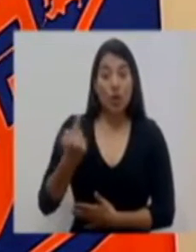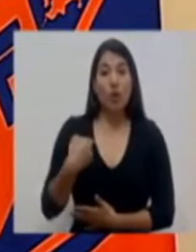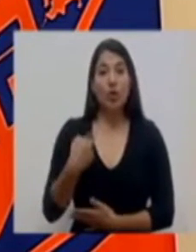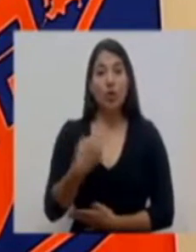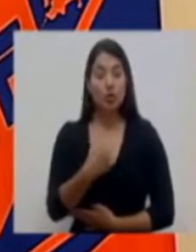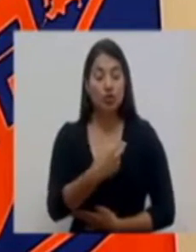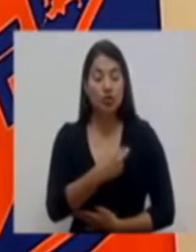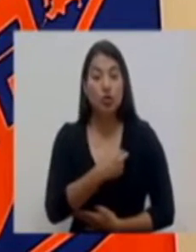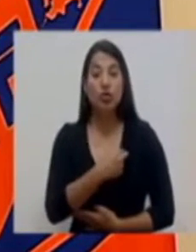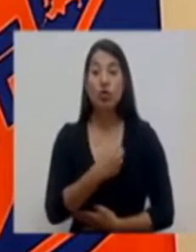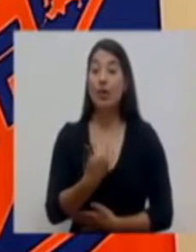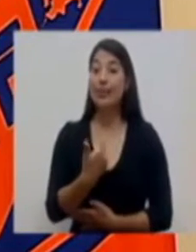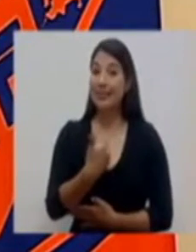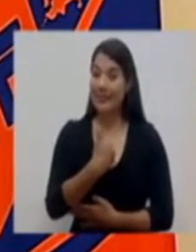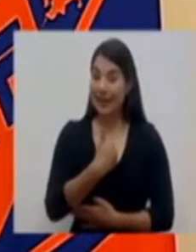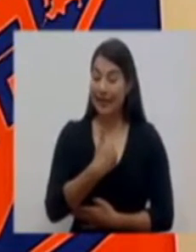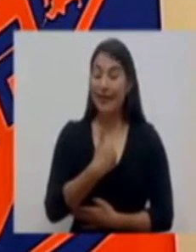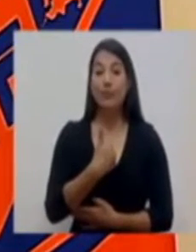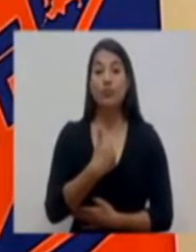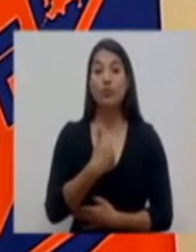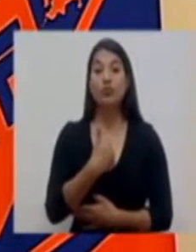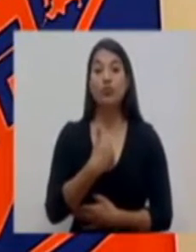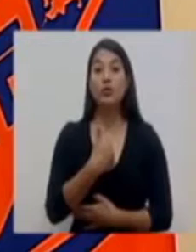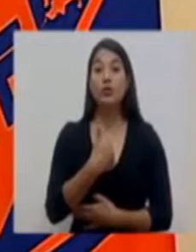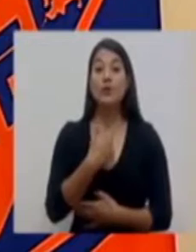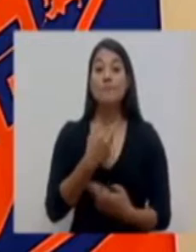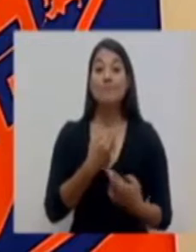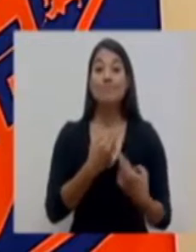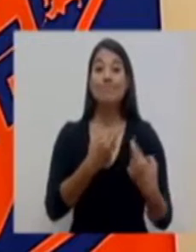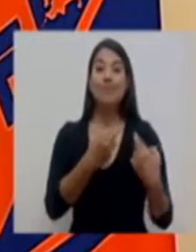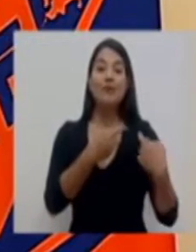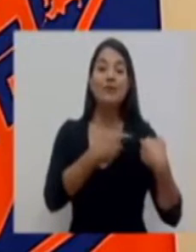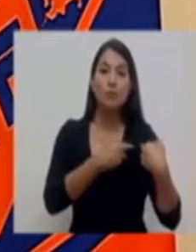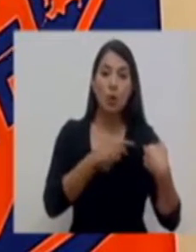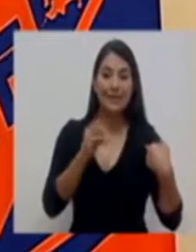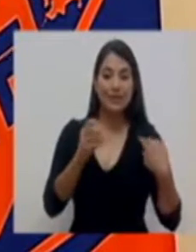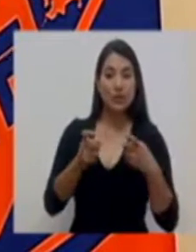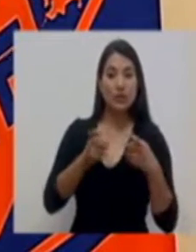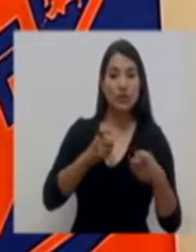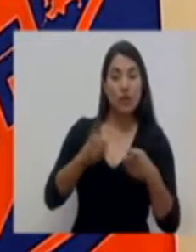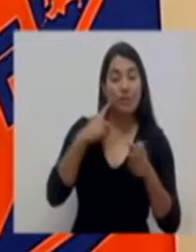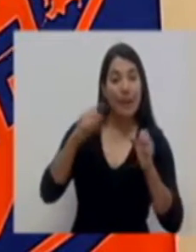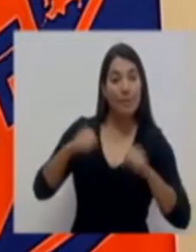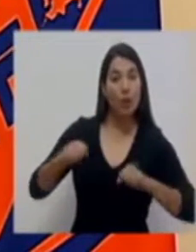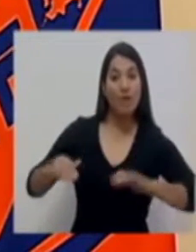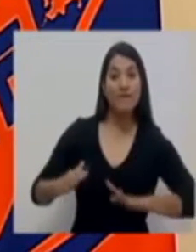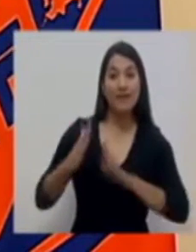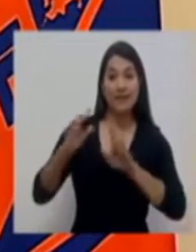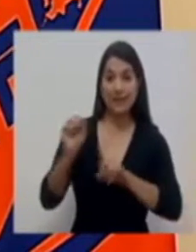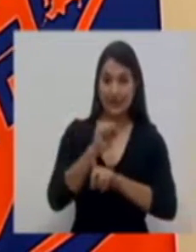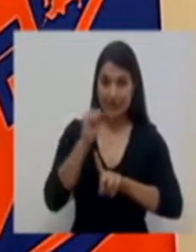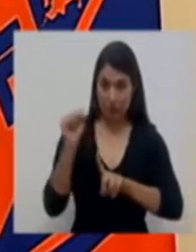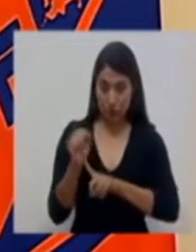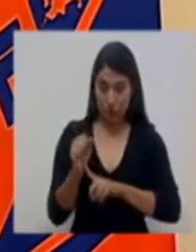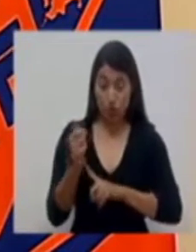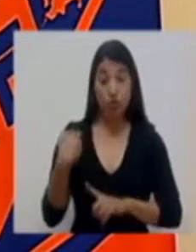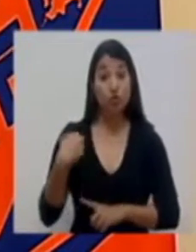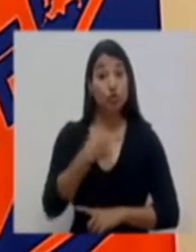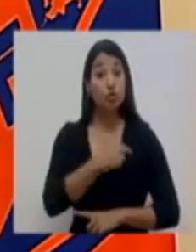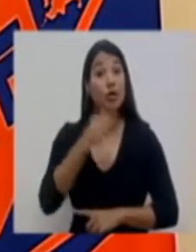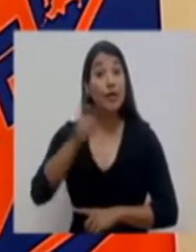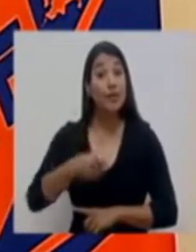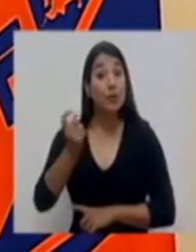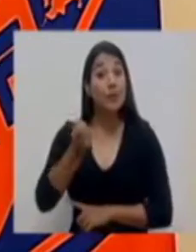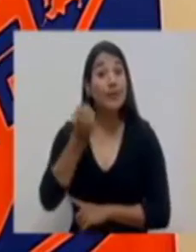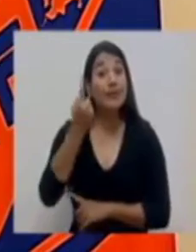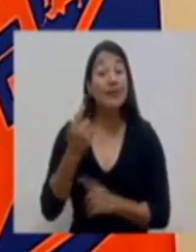tenemos la respuesta para poder enfrentar esta situación debemos entender que estamos también en una